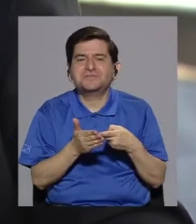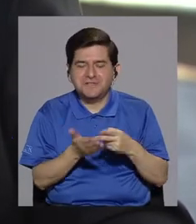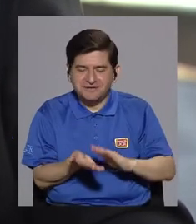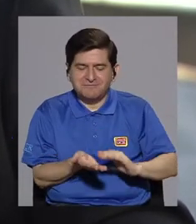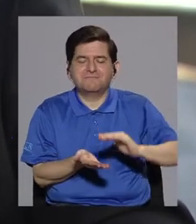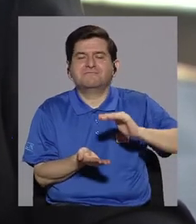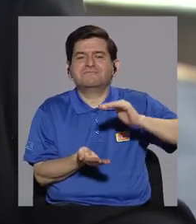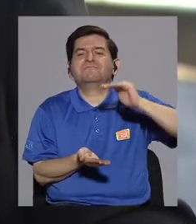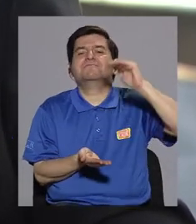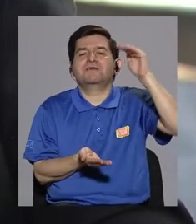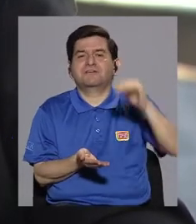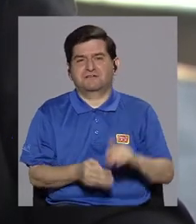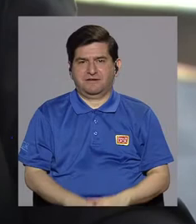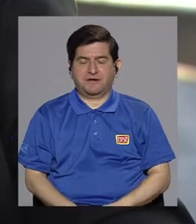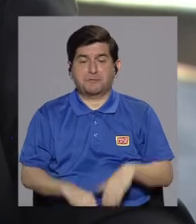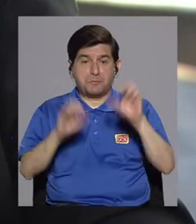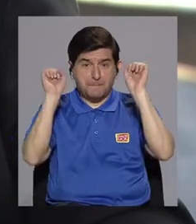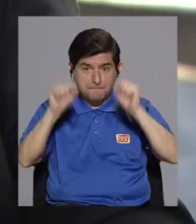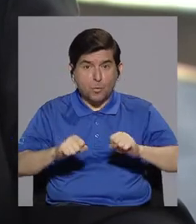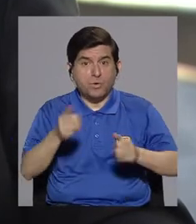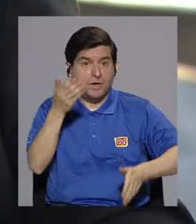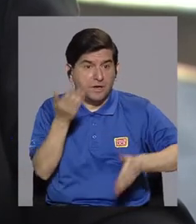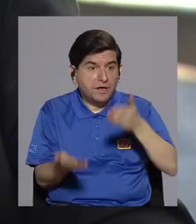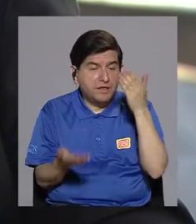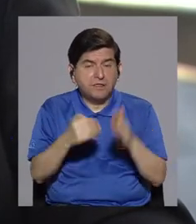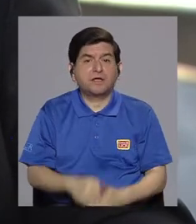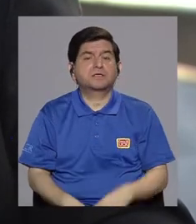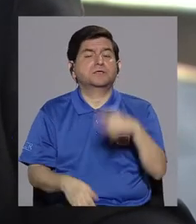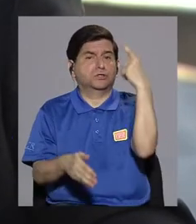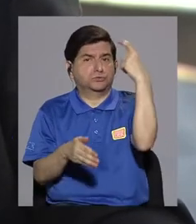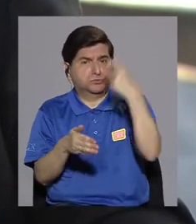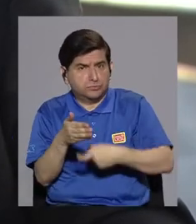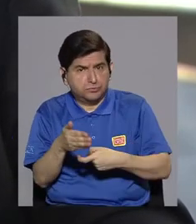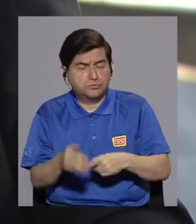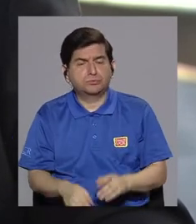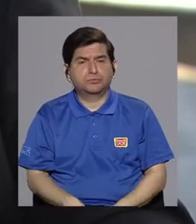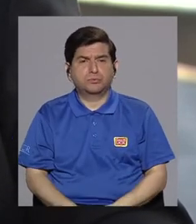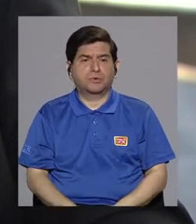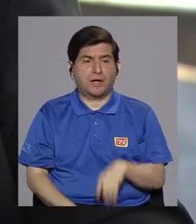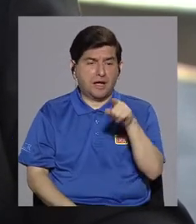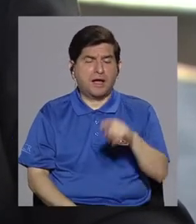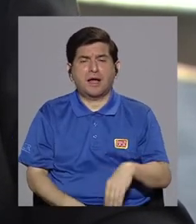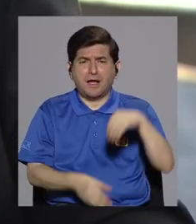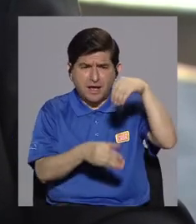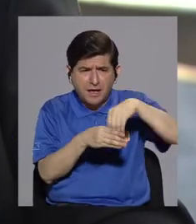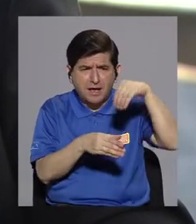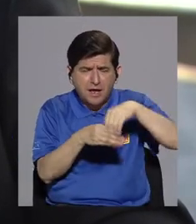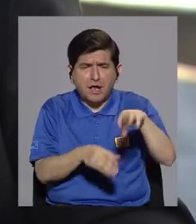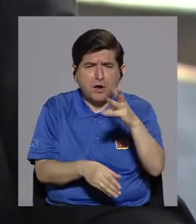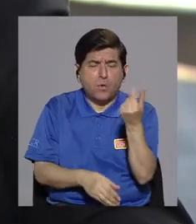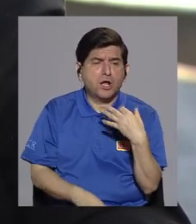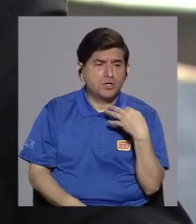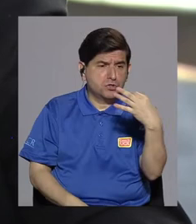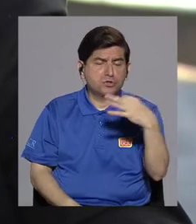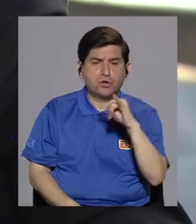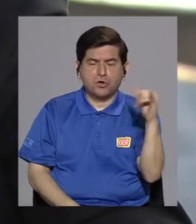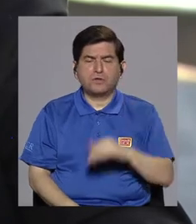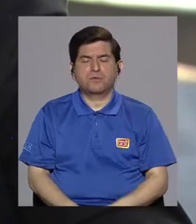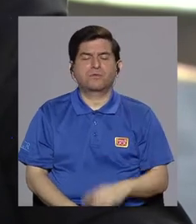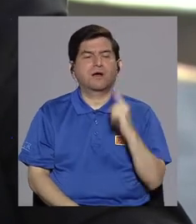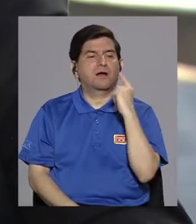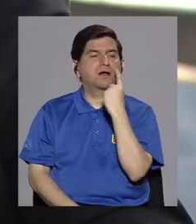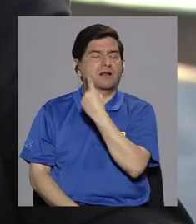incrementar, a veces puede ser de manera bastante drástica, la dosis a la cual estamos sometidos todos los días. Las mismas